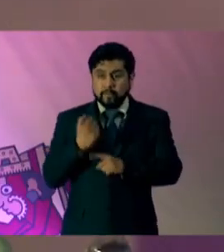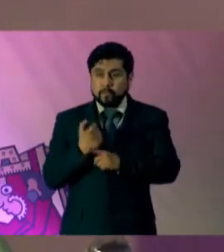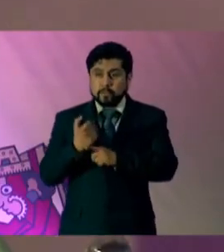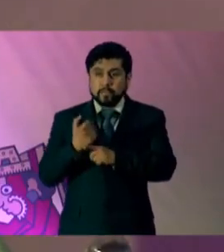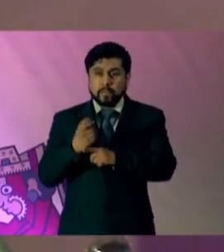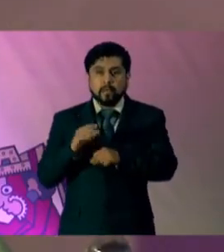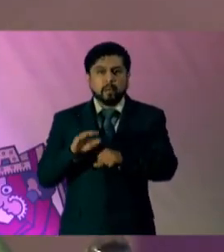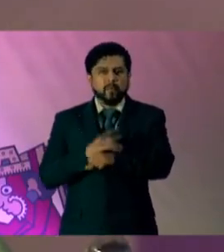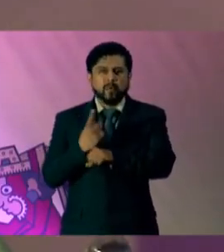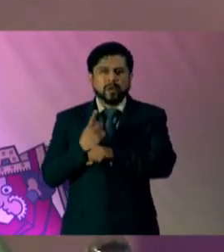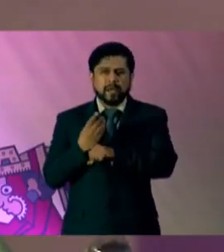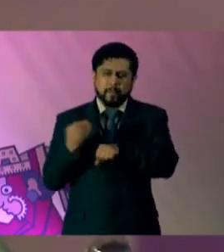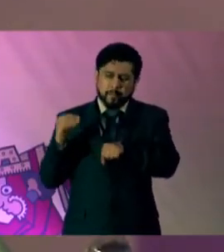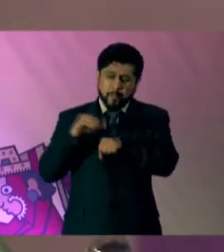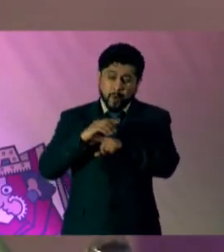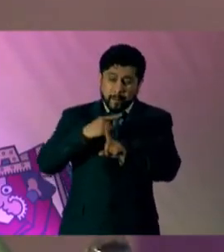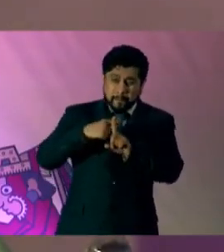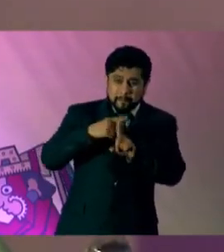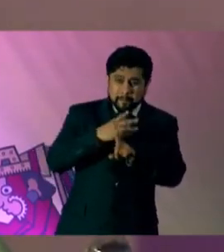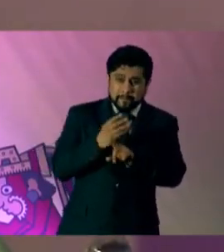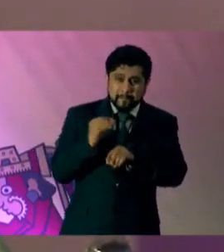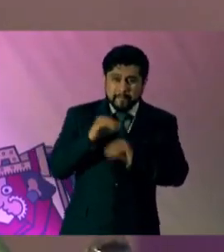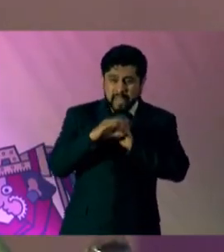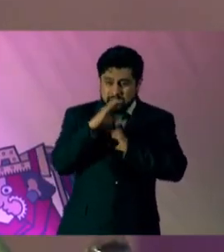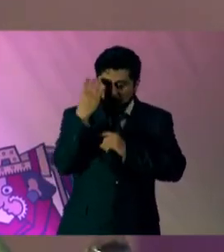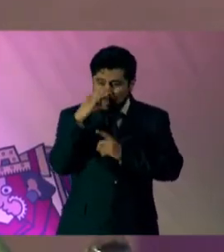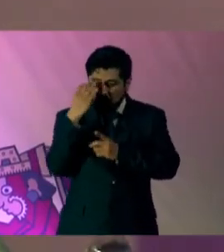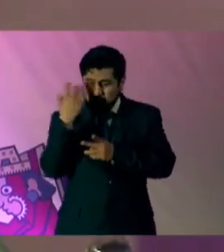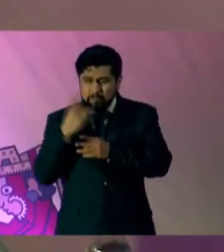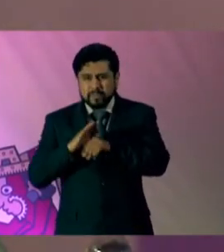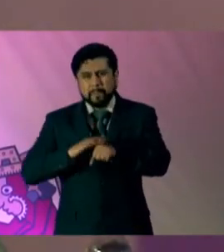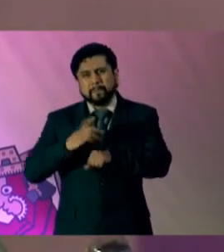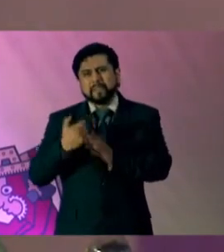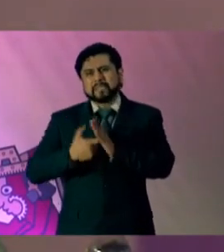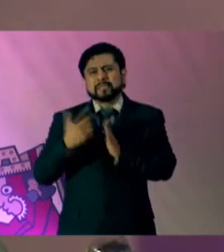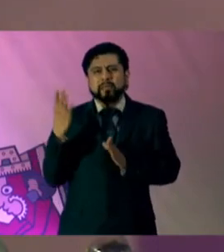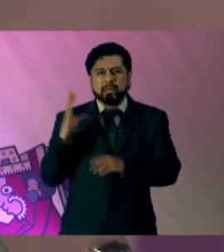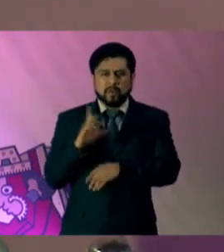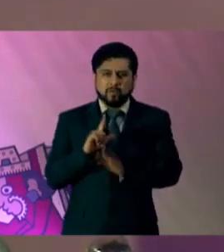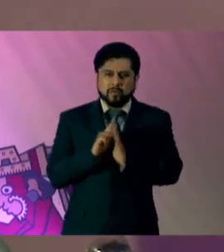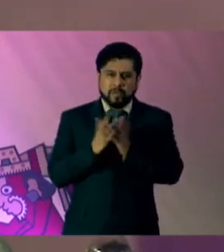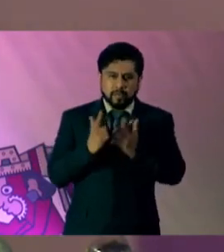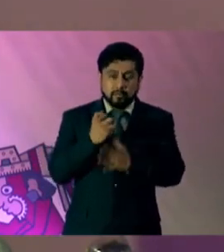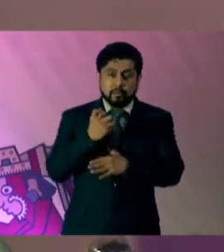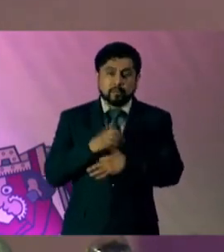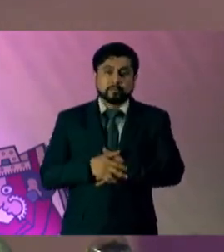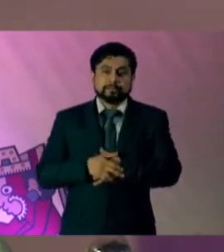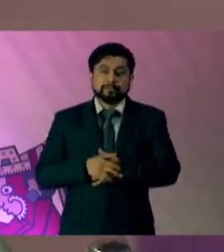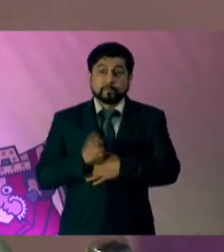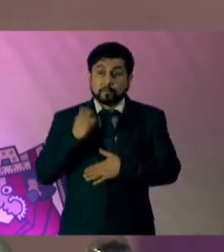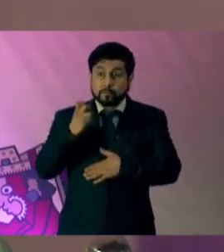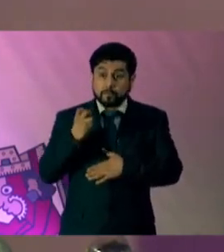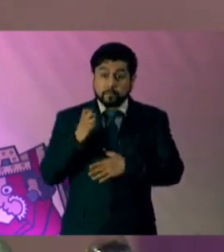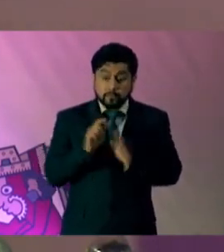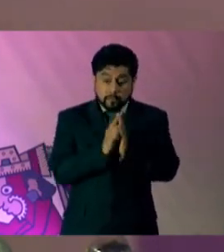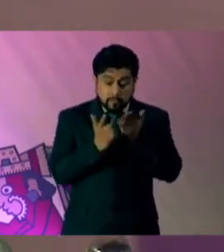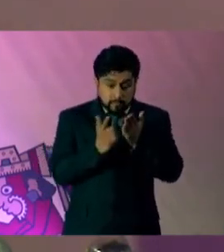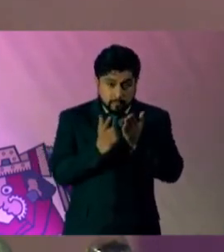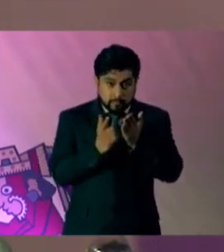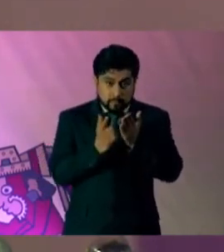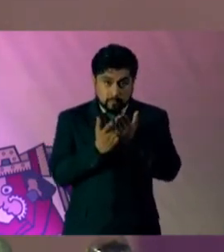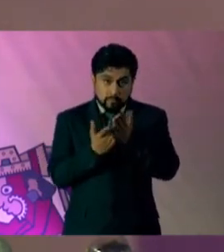precio se multiplica entonces incluso la portada esto no es la portada concebida por él guerra